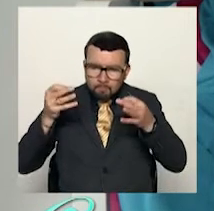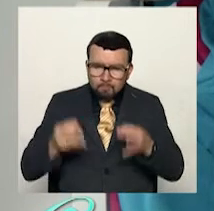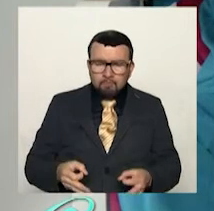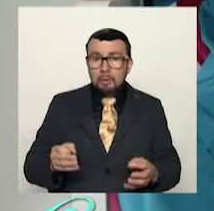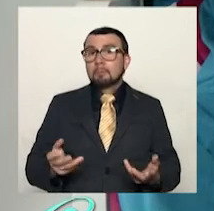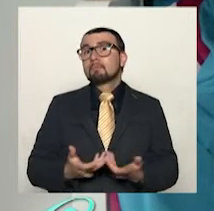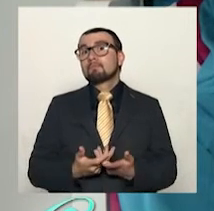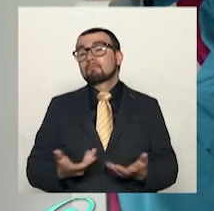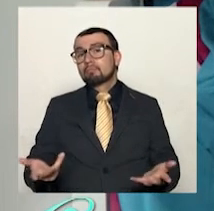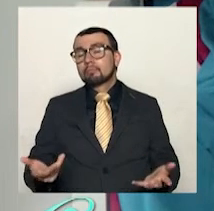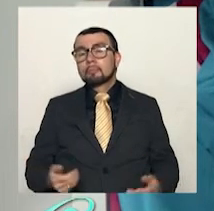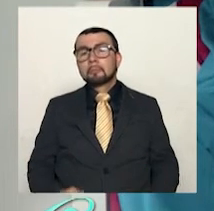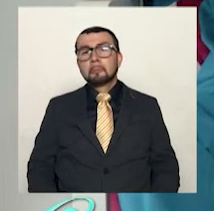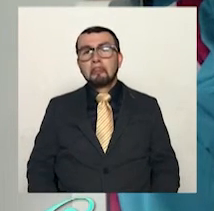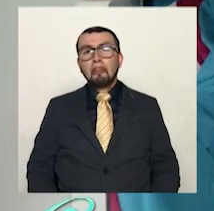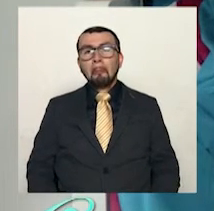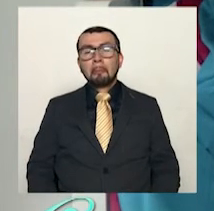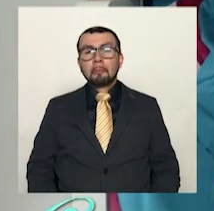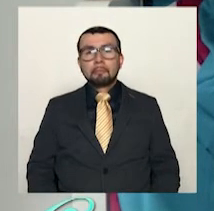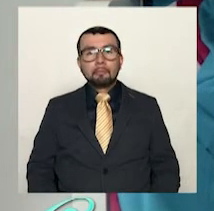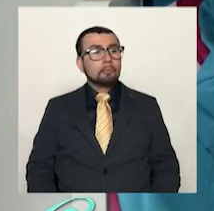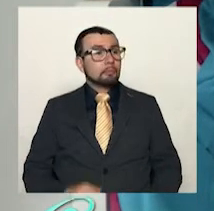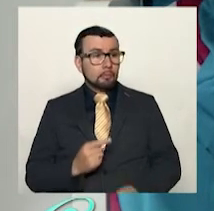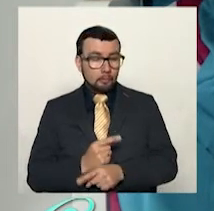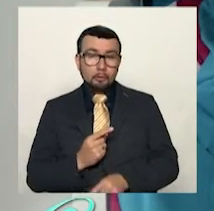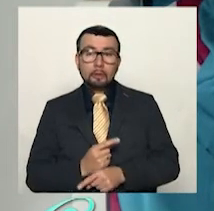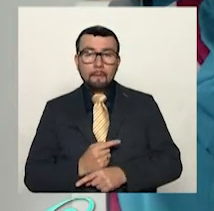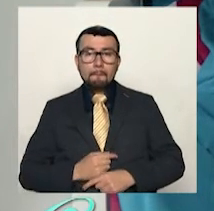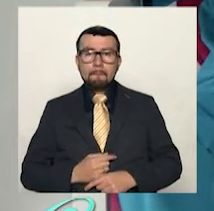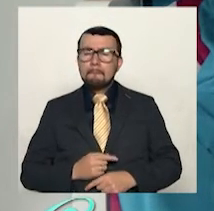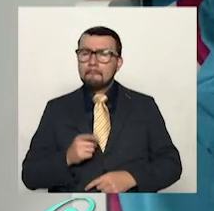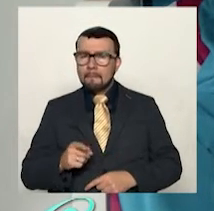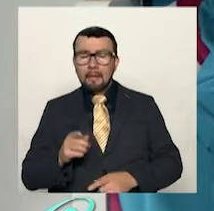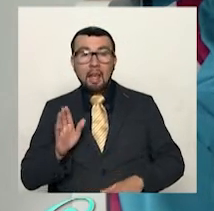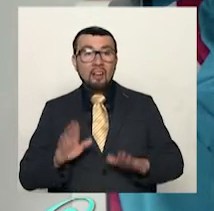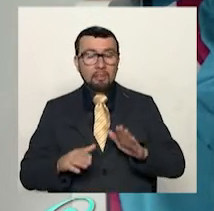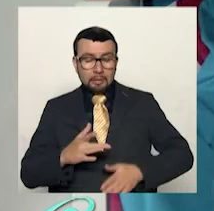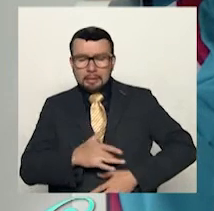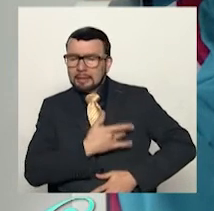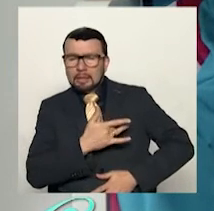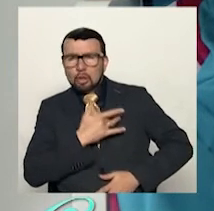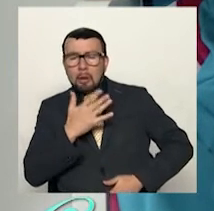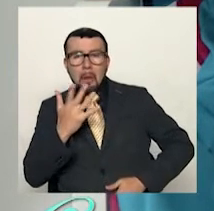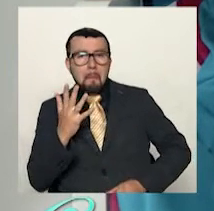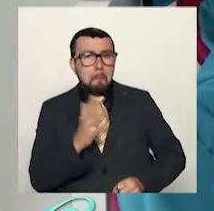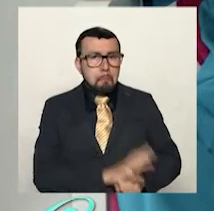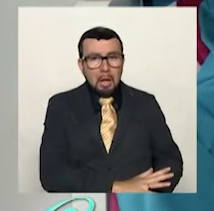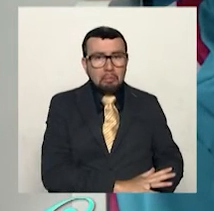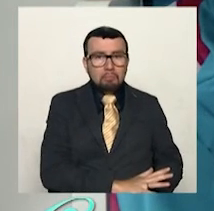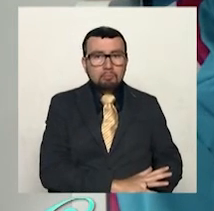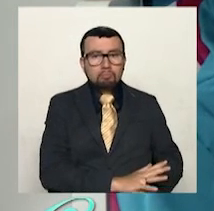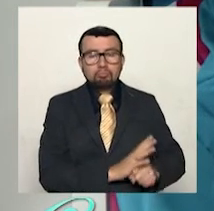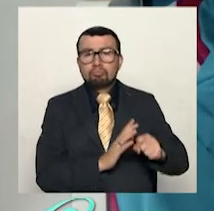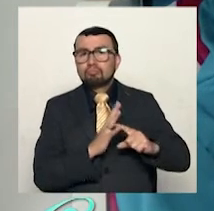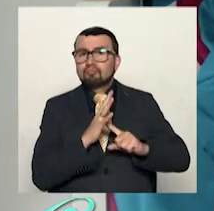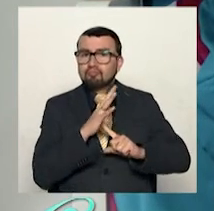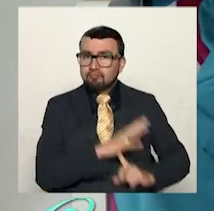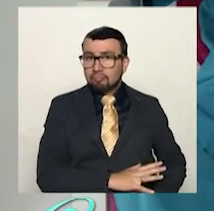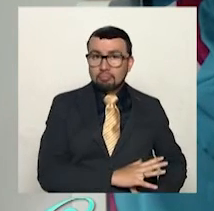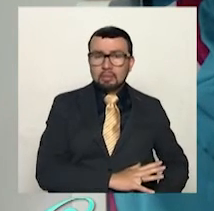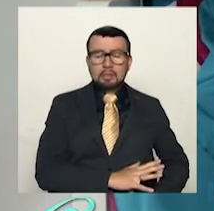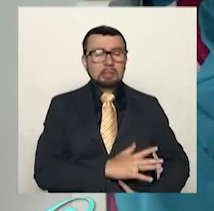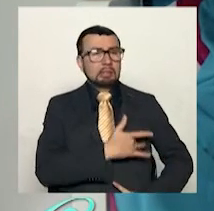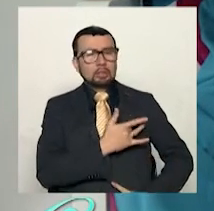real. Correcto, claro, estamos enmascarando síntomas y el perjudicado es el